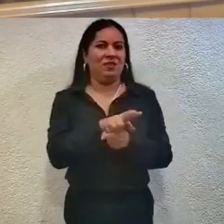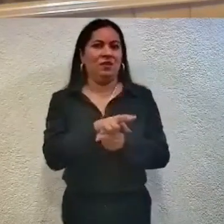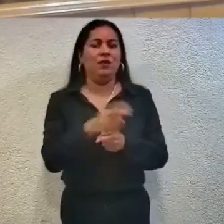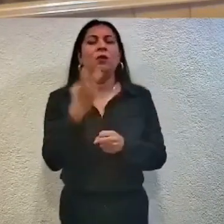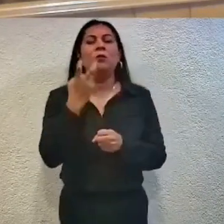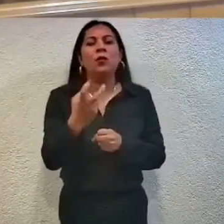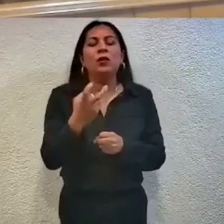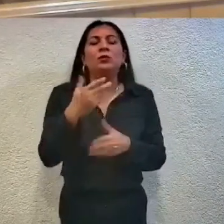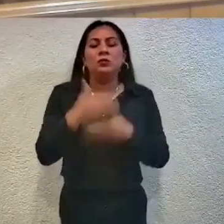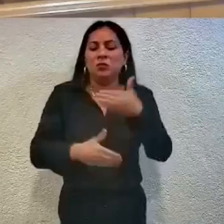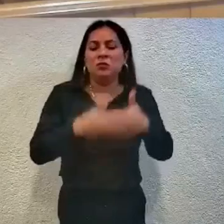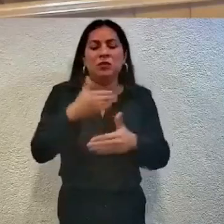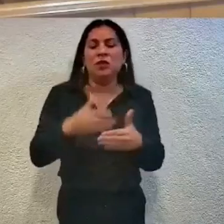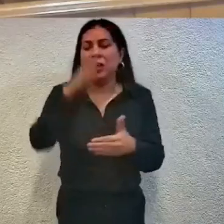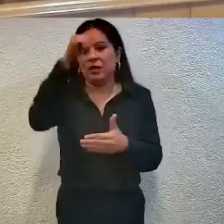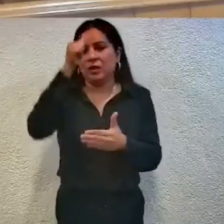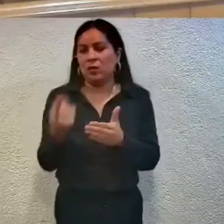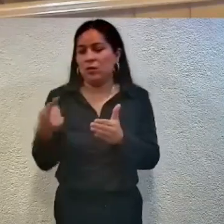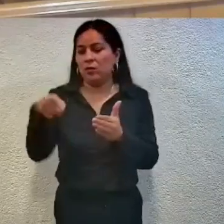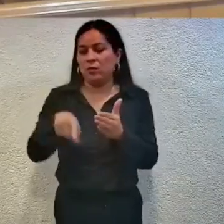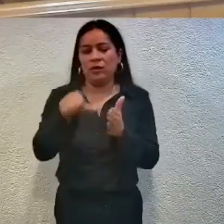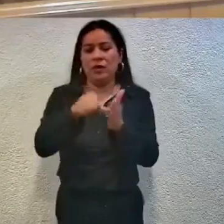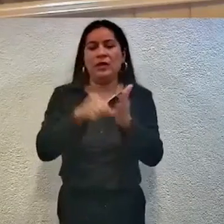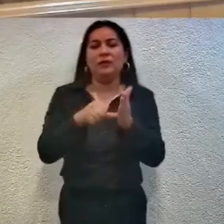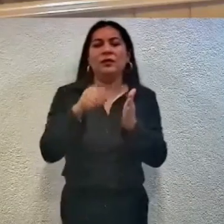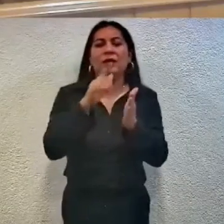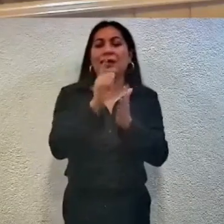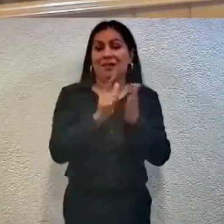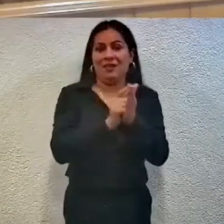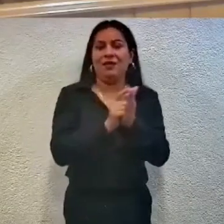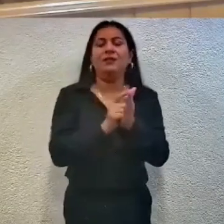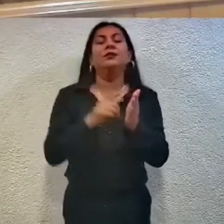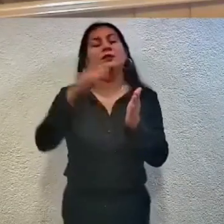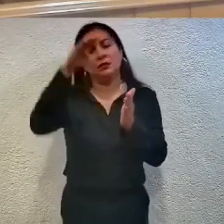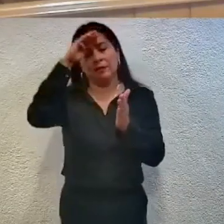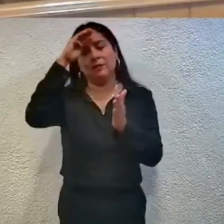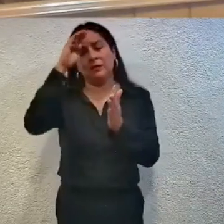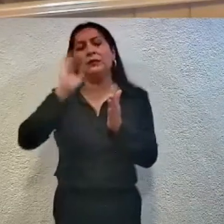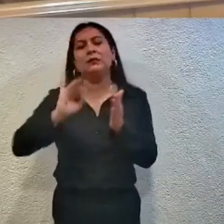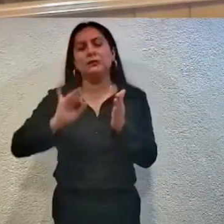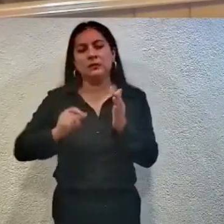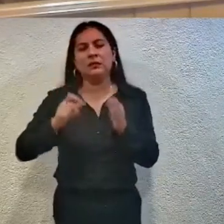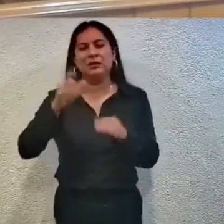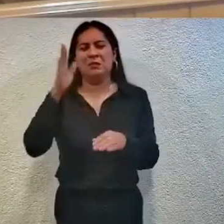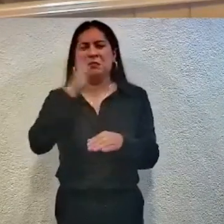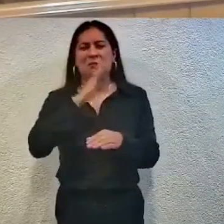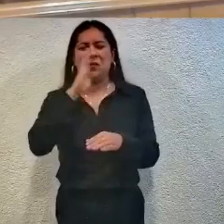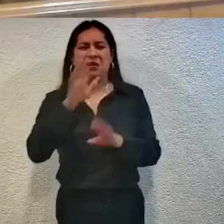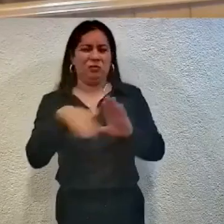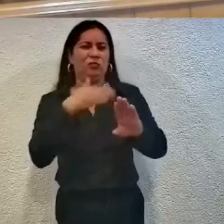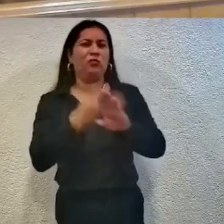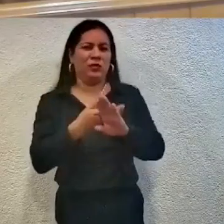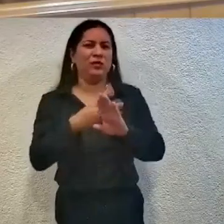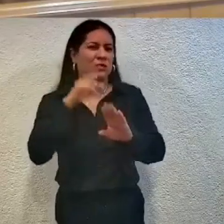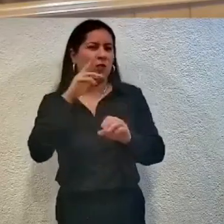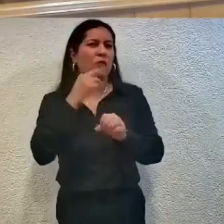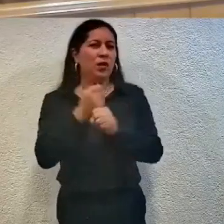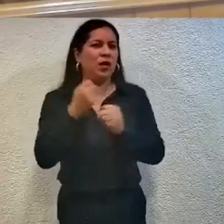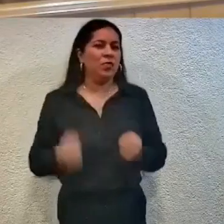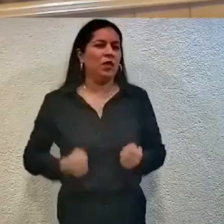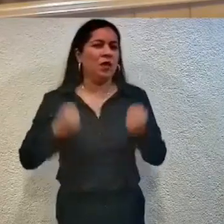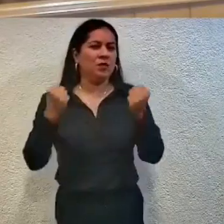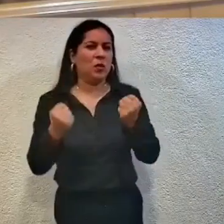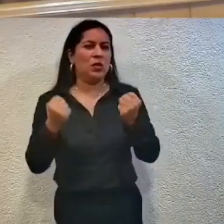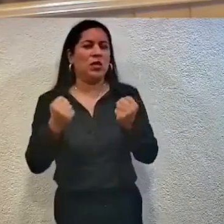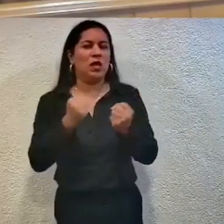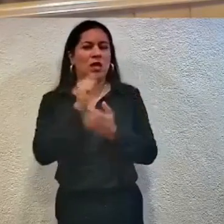al no haber procedido de conformidad a lo establecido en la ley, se estiman acreditadas las irregularidades graves que vulneran los principios de legalidad y